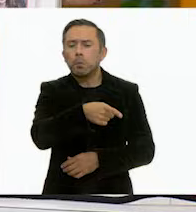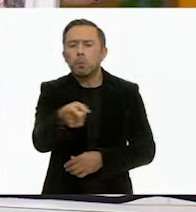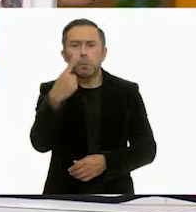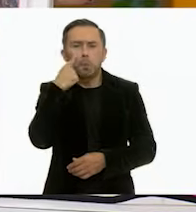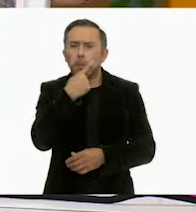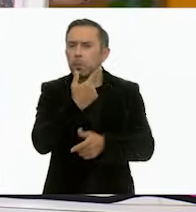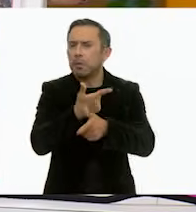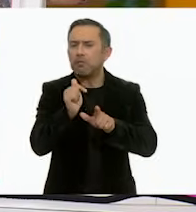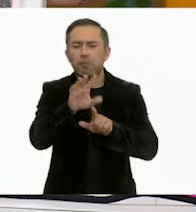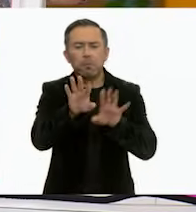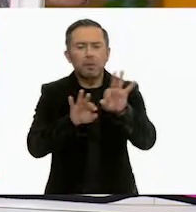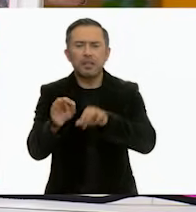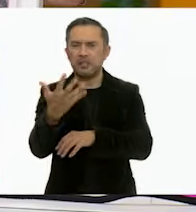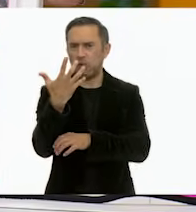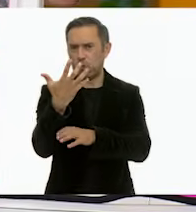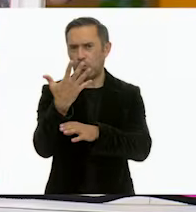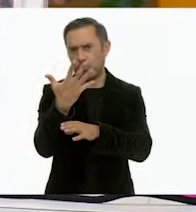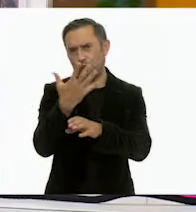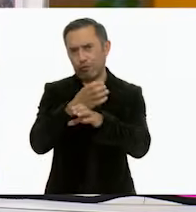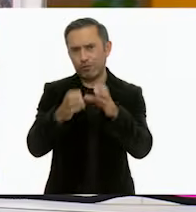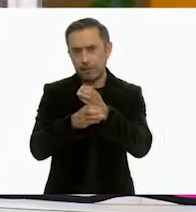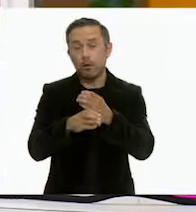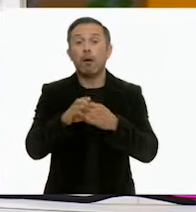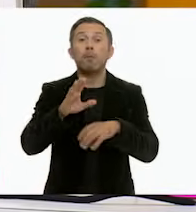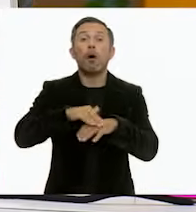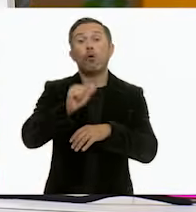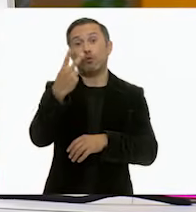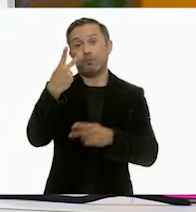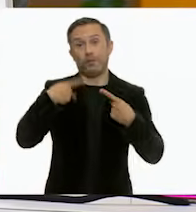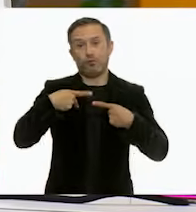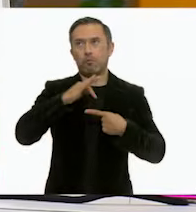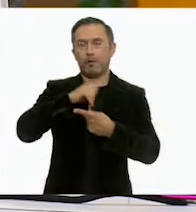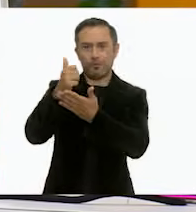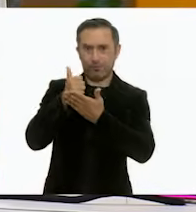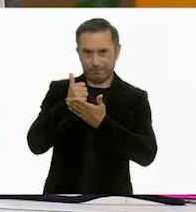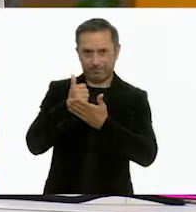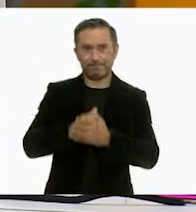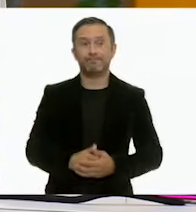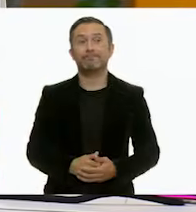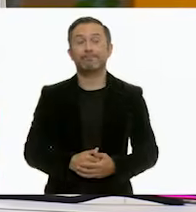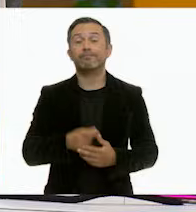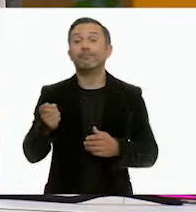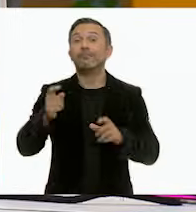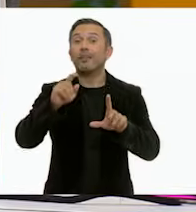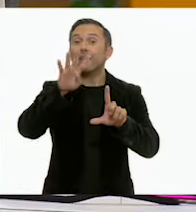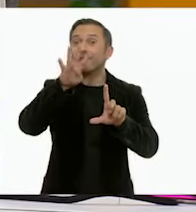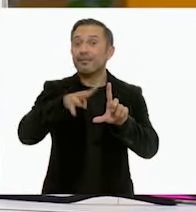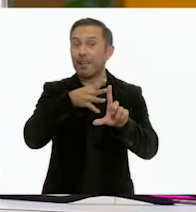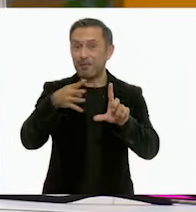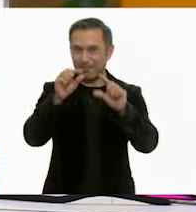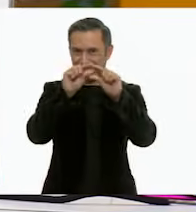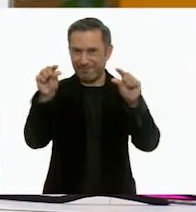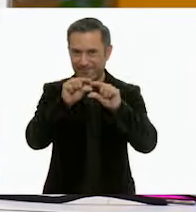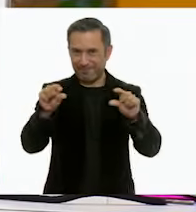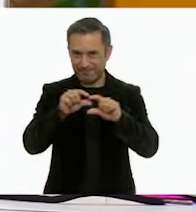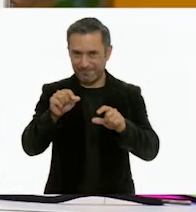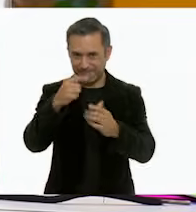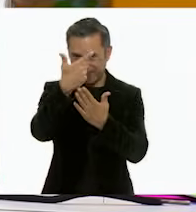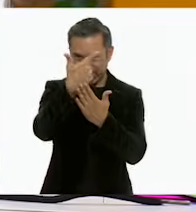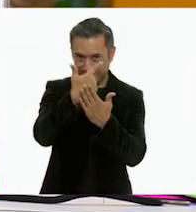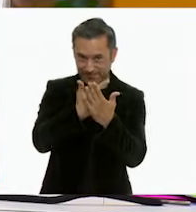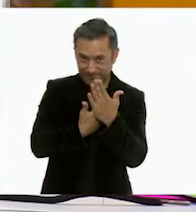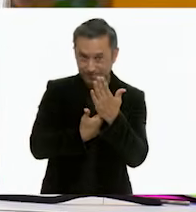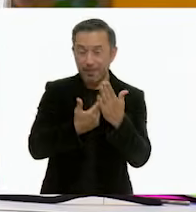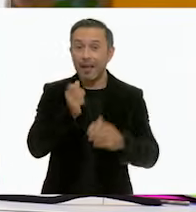2 personas que puedan ayudarlos. Como ven, aquí está la tabla. Entonces vamos a